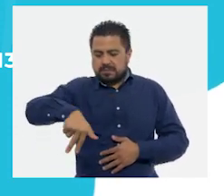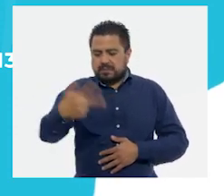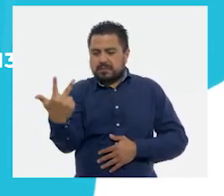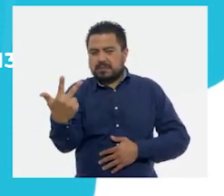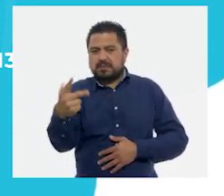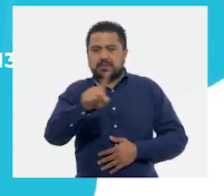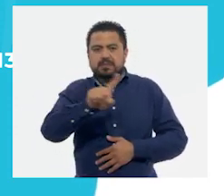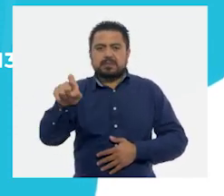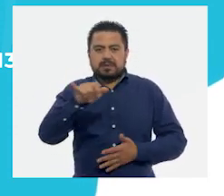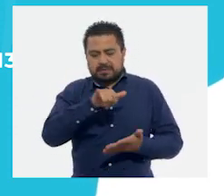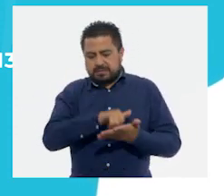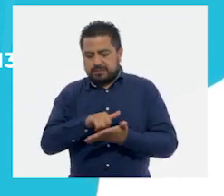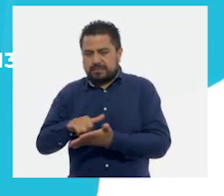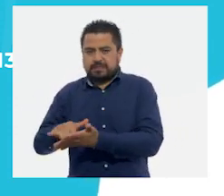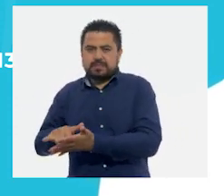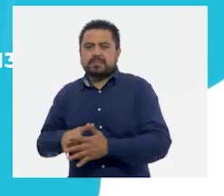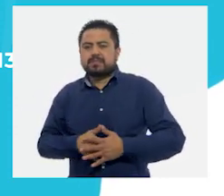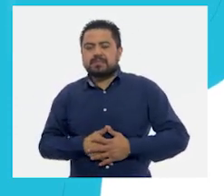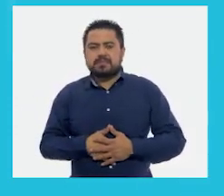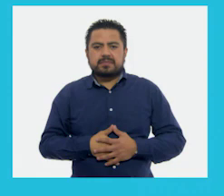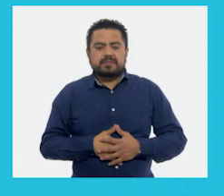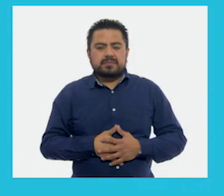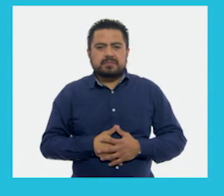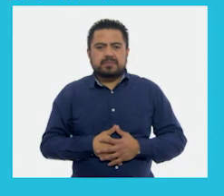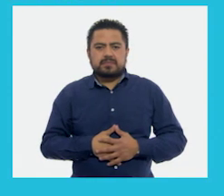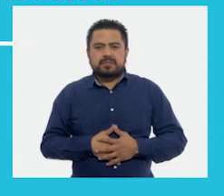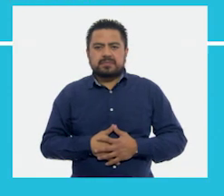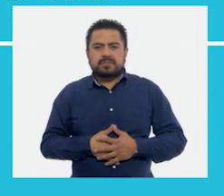5541-7204-13. 100 líneas.